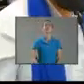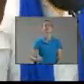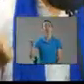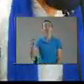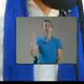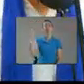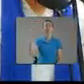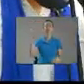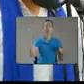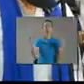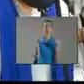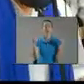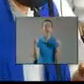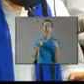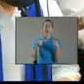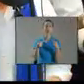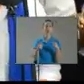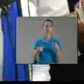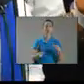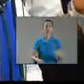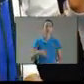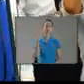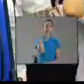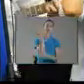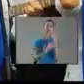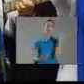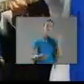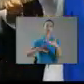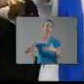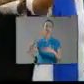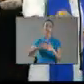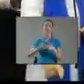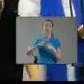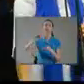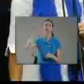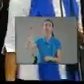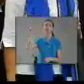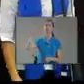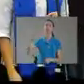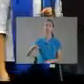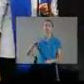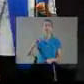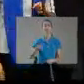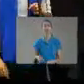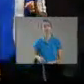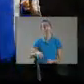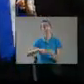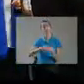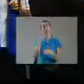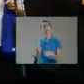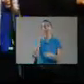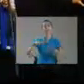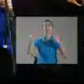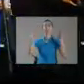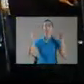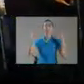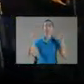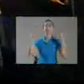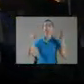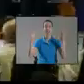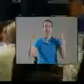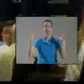Señor, y que tus enemigos huyan delante de ti, mas los justos